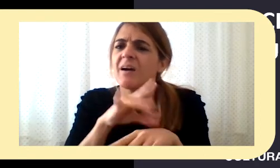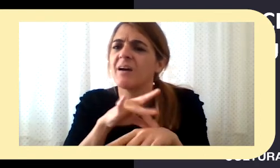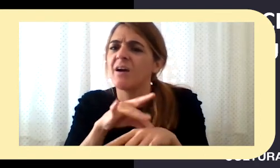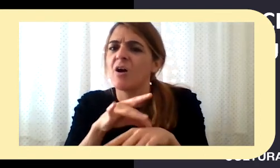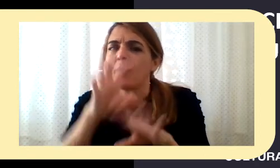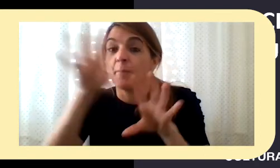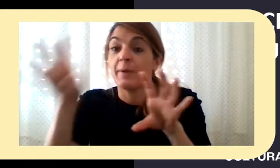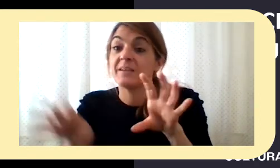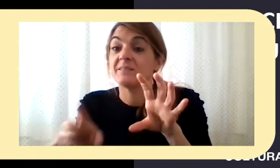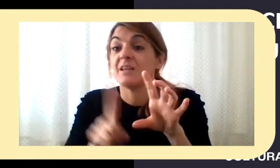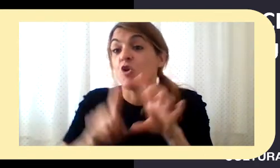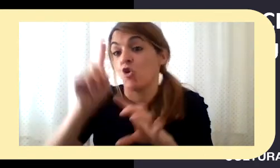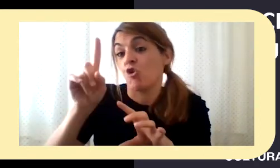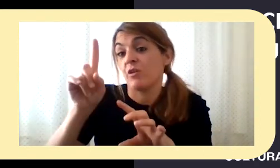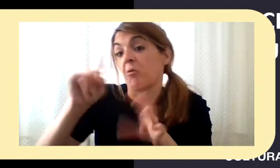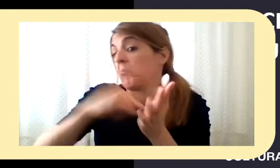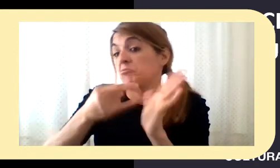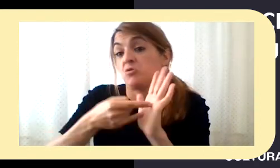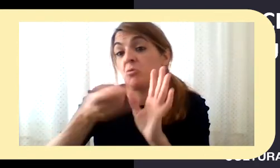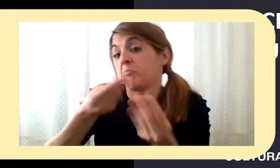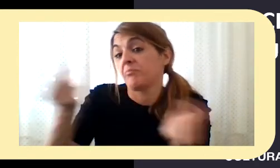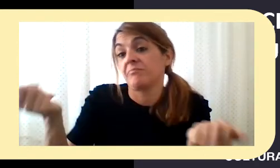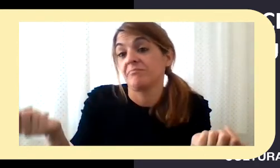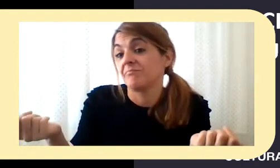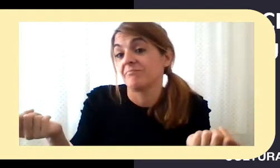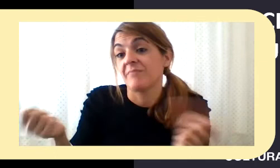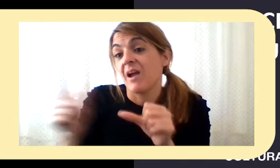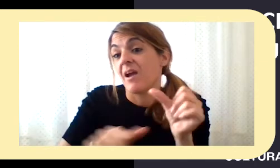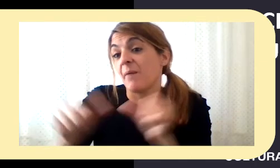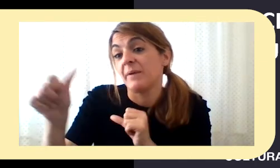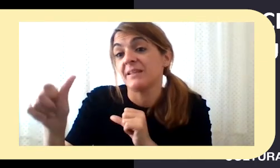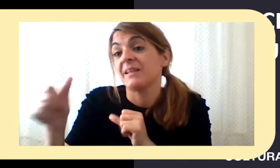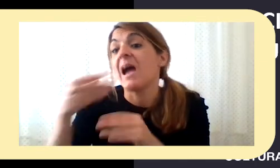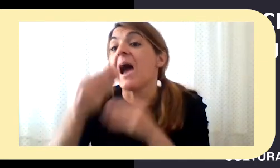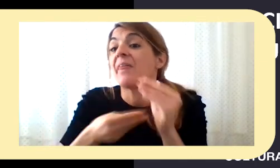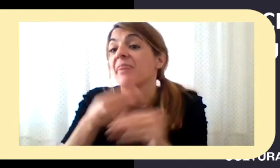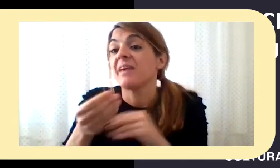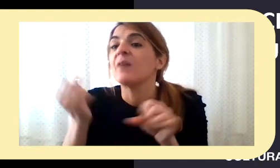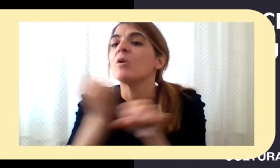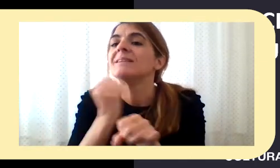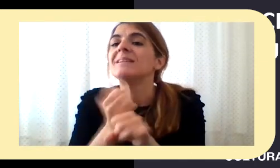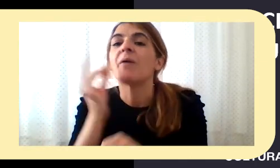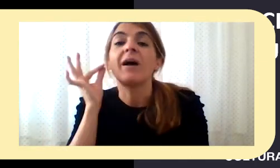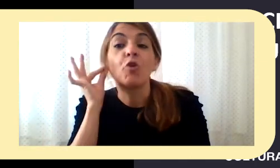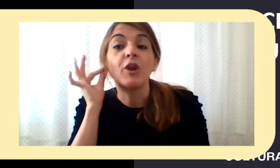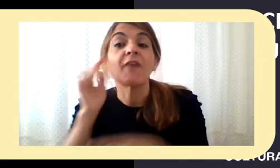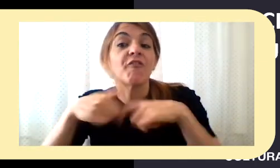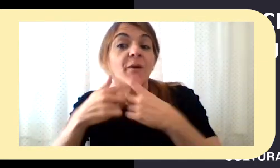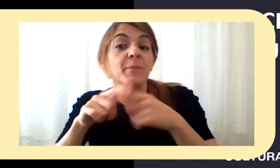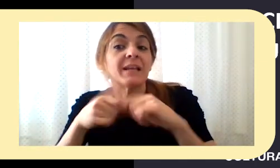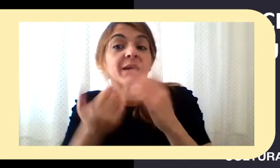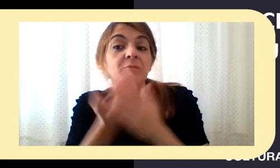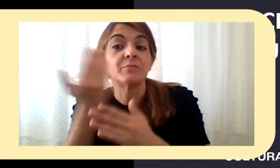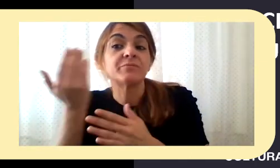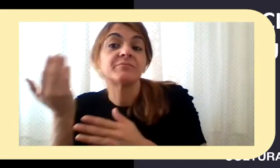países nórdicos están resueltos a partir de hacer una trabajadora familiar por la mañana, mediodía y noche si te ha roto